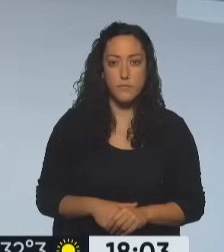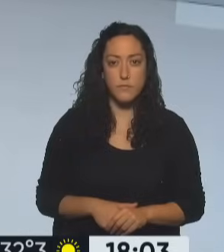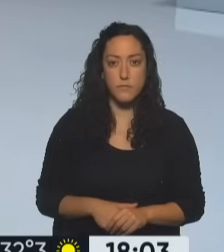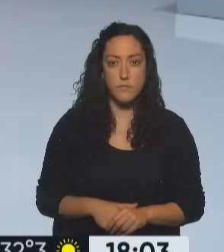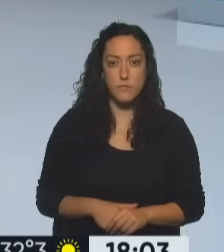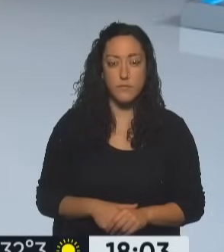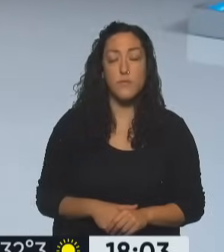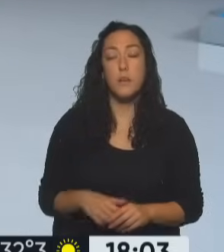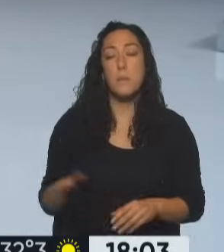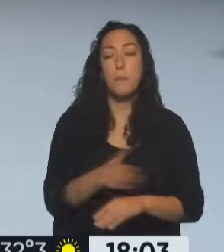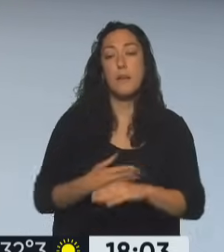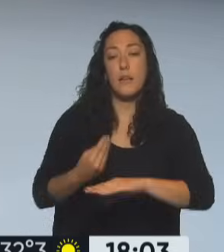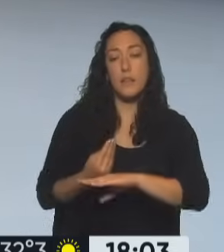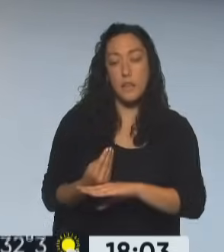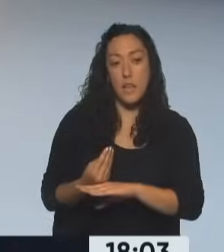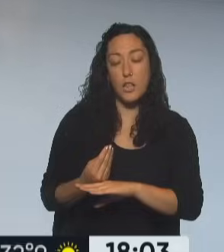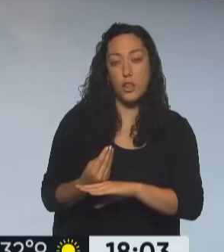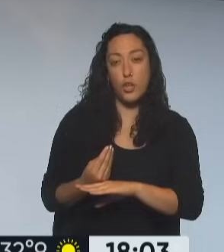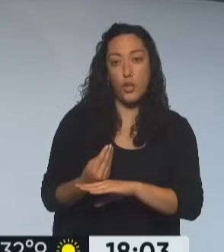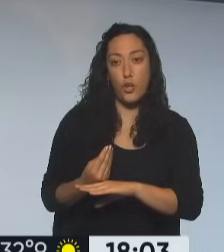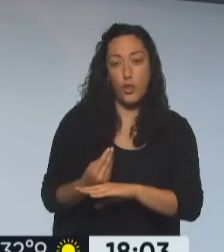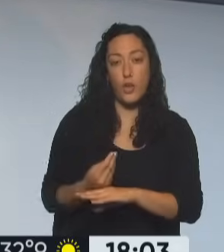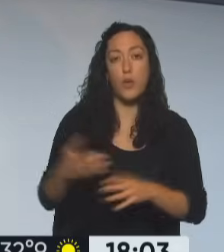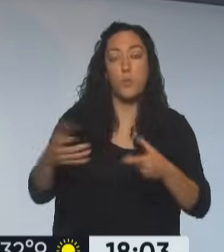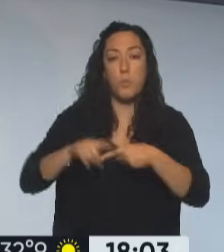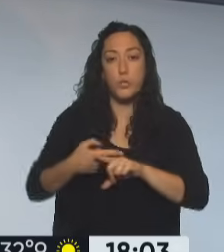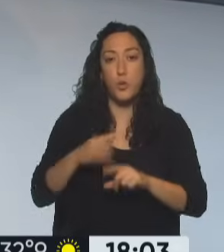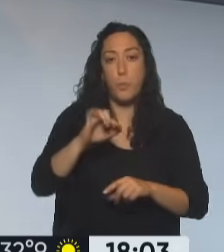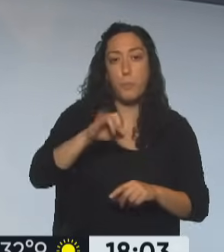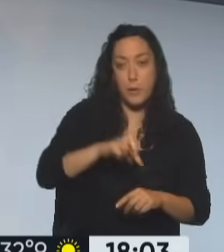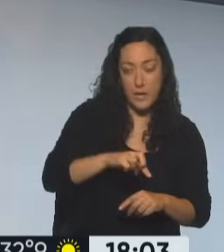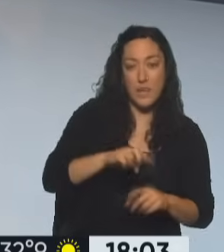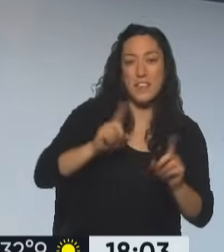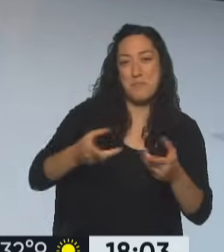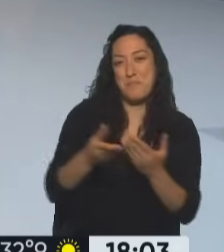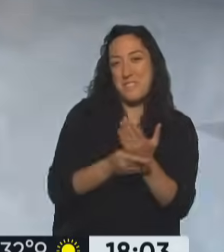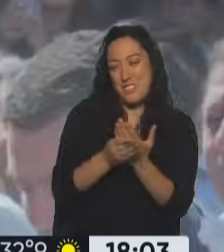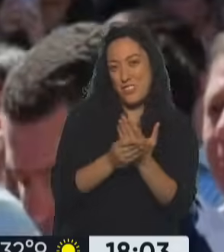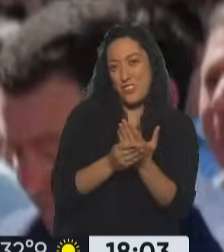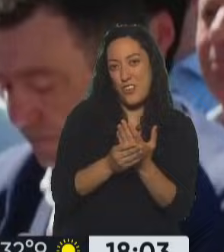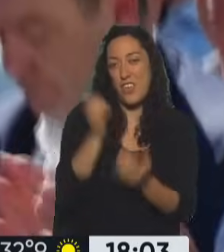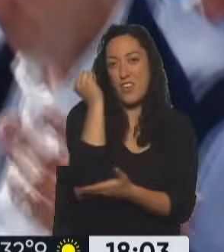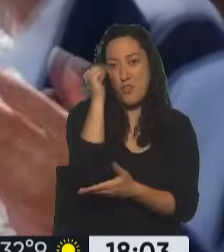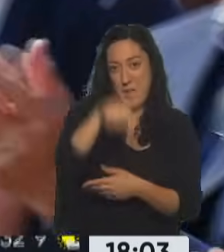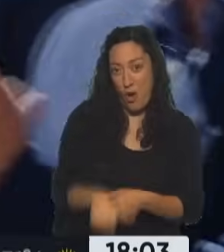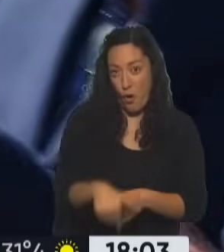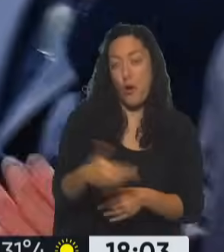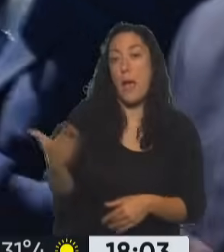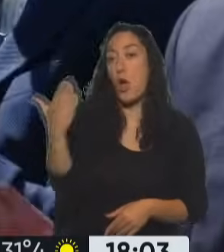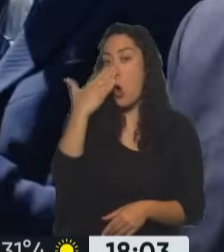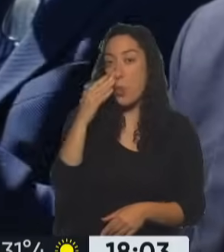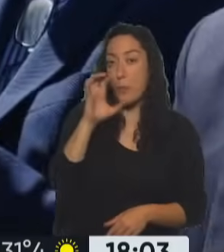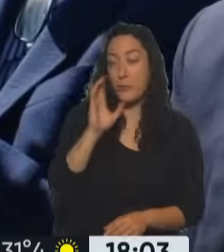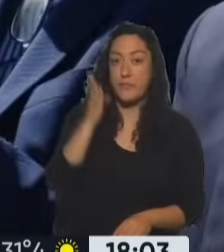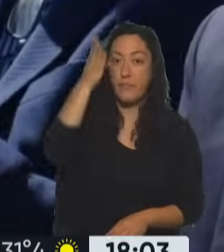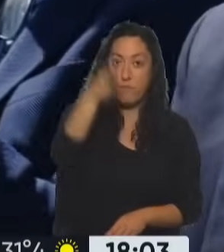Y el candidato a presidente de Unión por la Patria. Hablamos también del ministro de Economía de la Nación, Sergio Massa, visitó la provincia de Córdoba. Y ahí